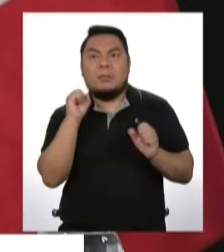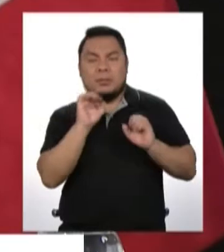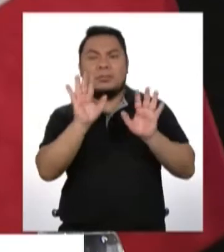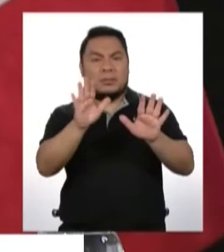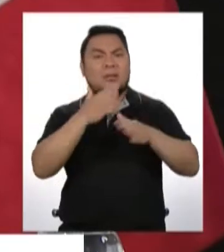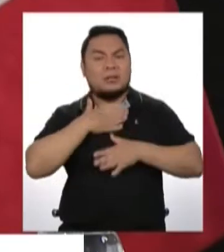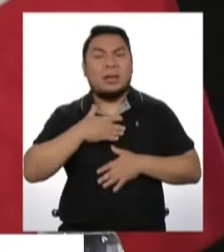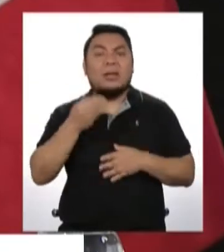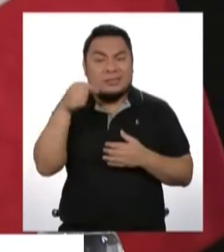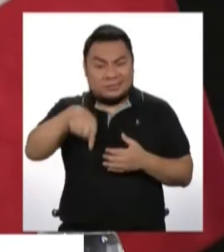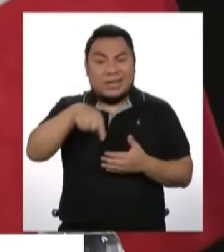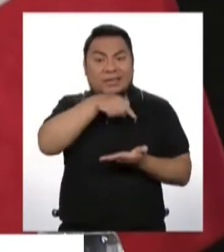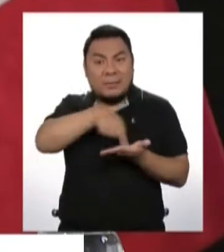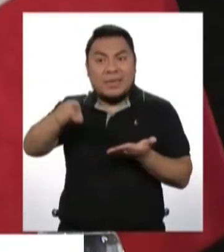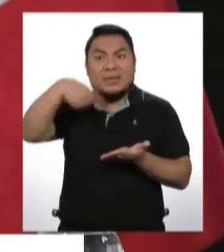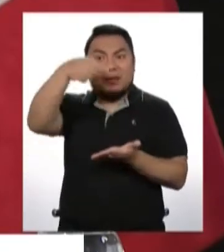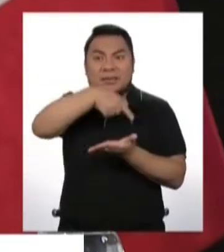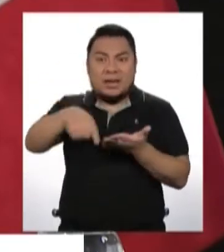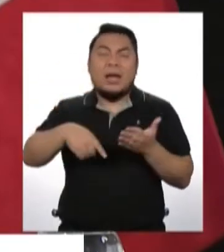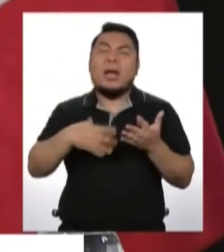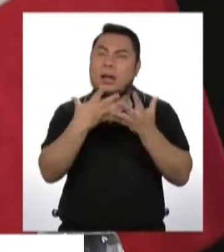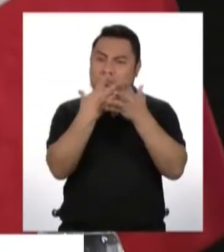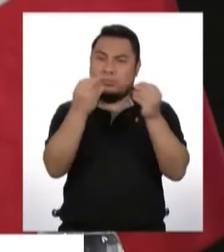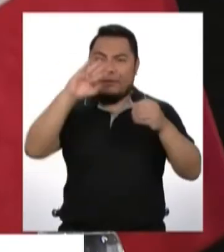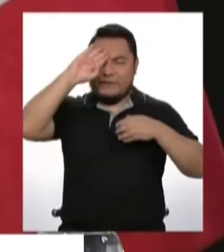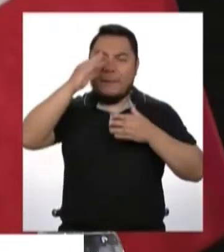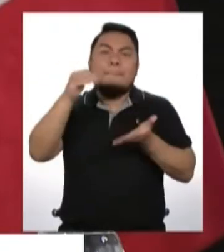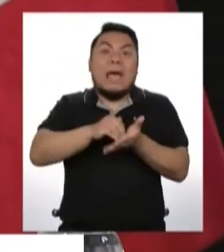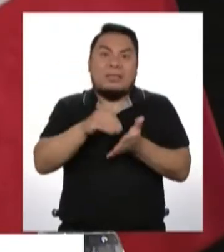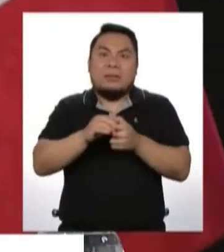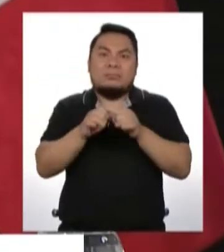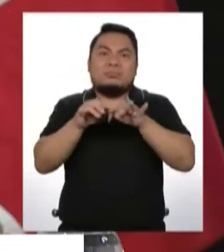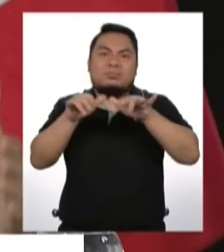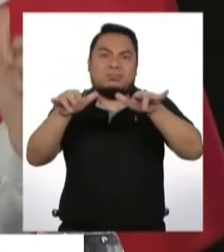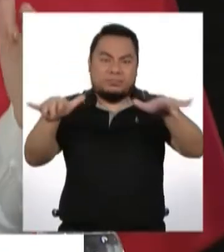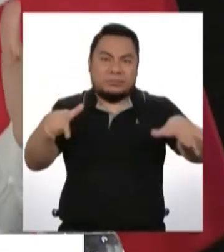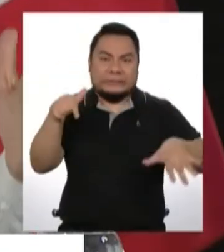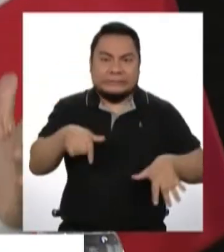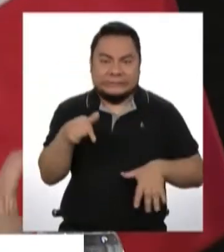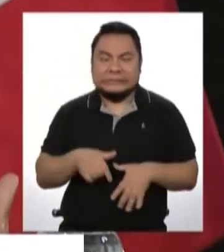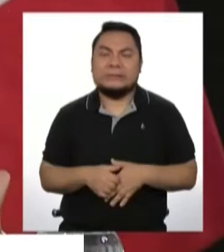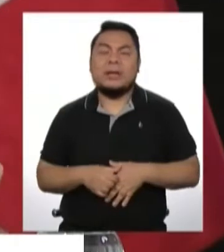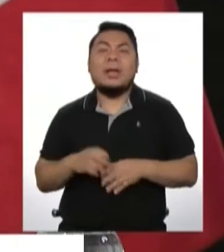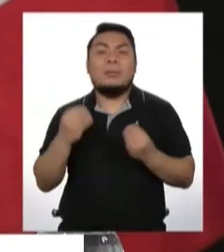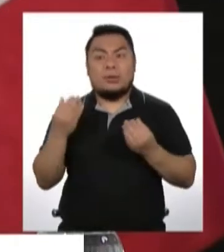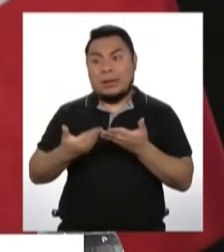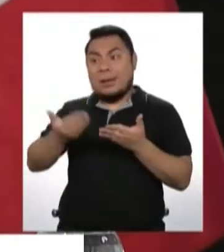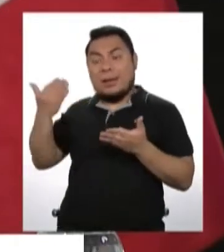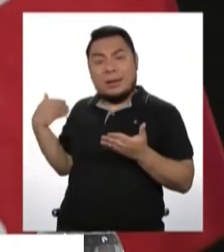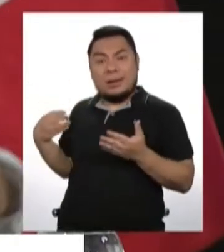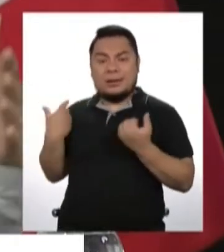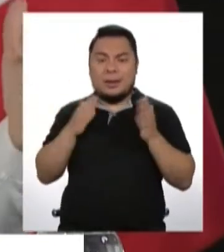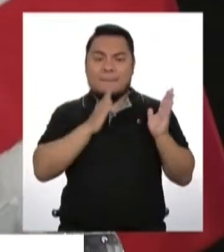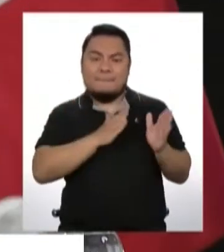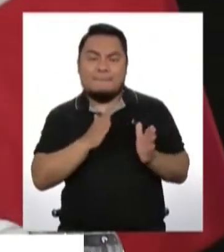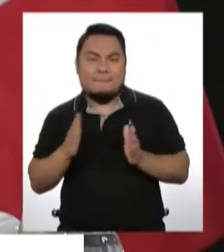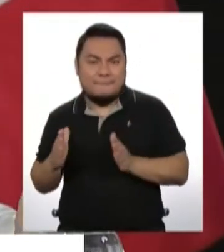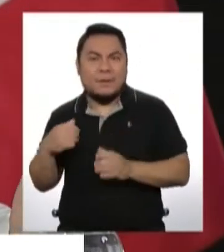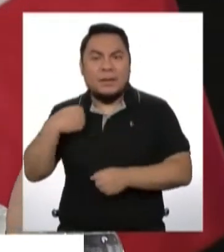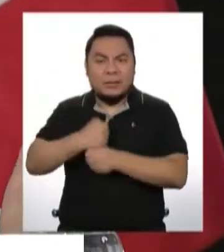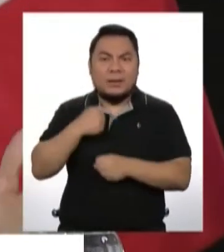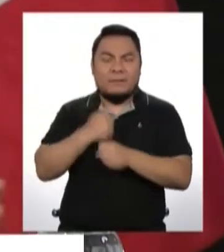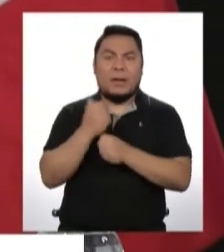los compromisos y los retos que nos demanda. Porque nos hemos preparado desde el primer día y antes